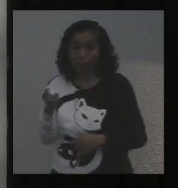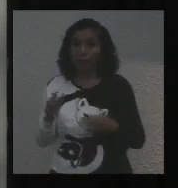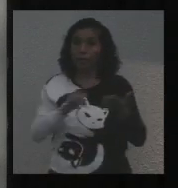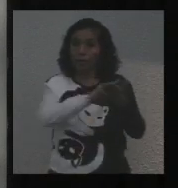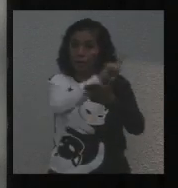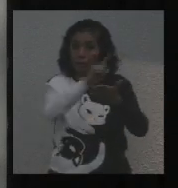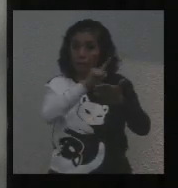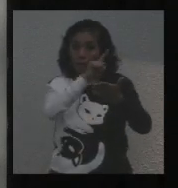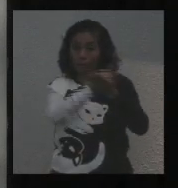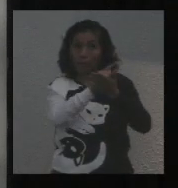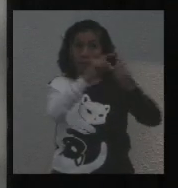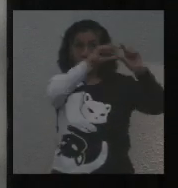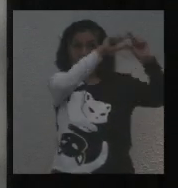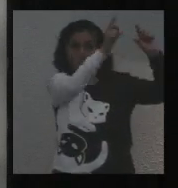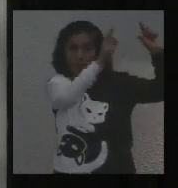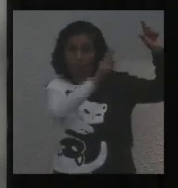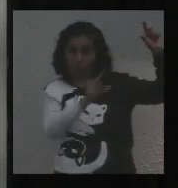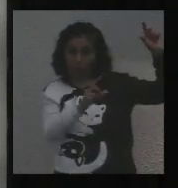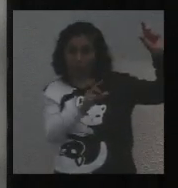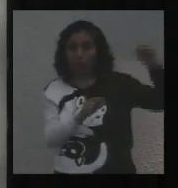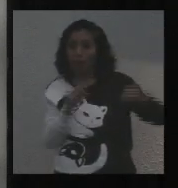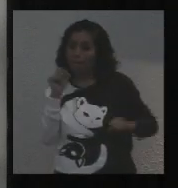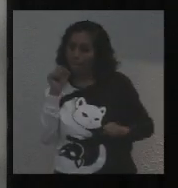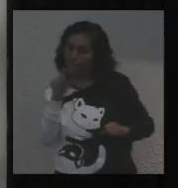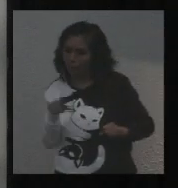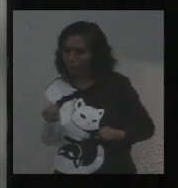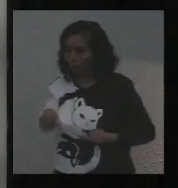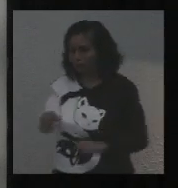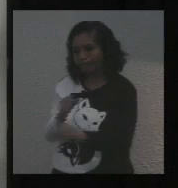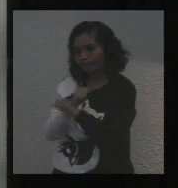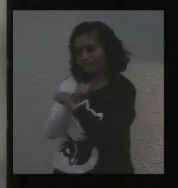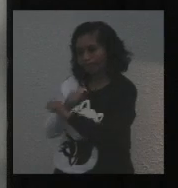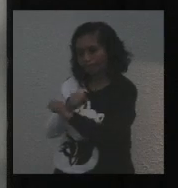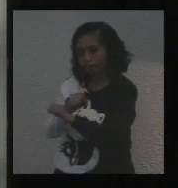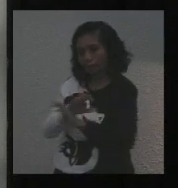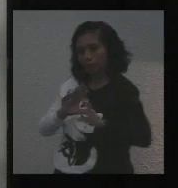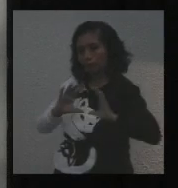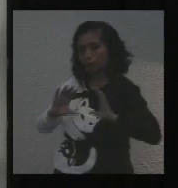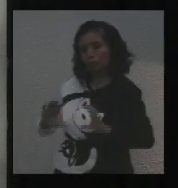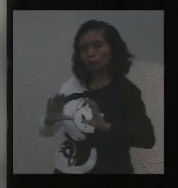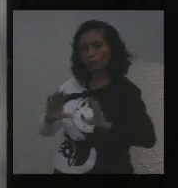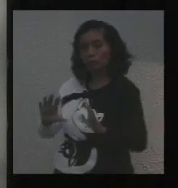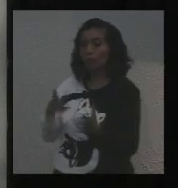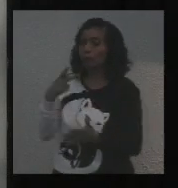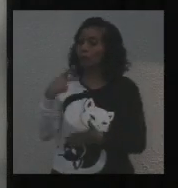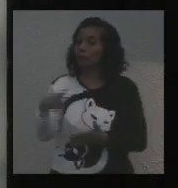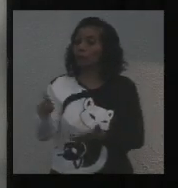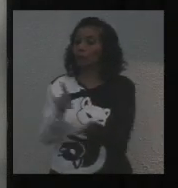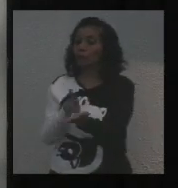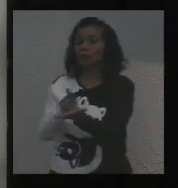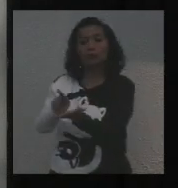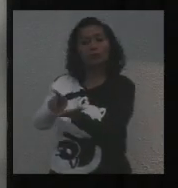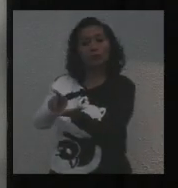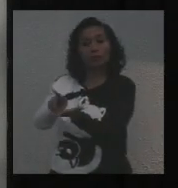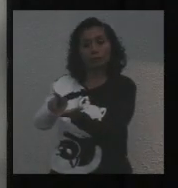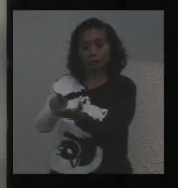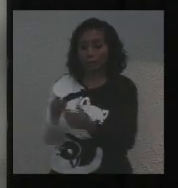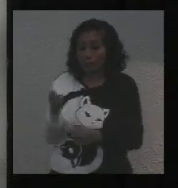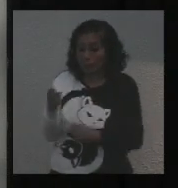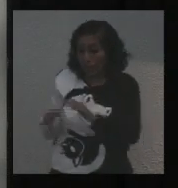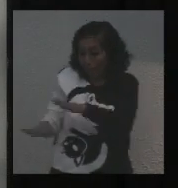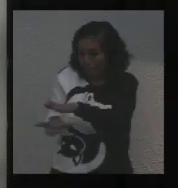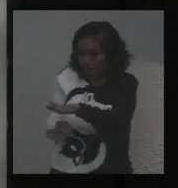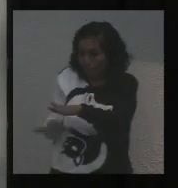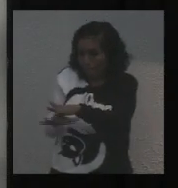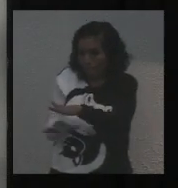de los Estados Unidos Mexicanos. Igual protección asume respecto de los derechos y fundamentales que